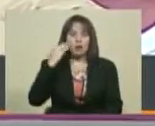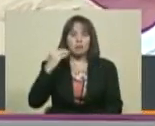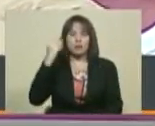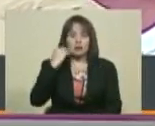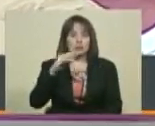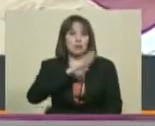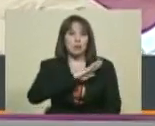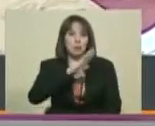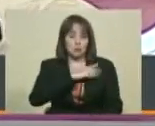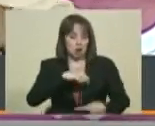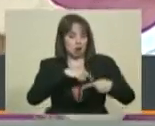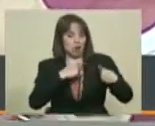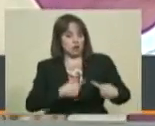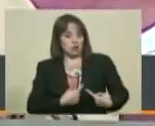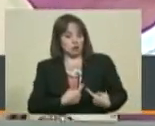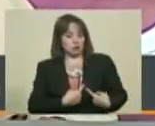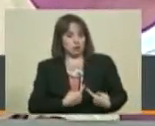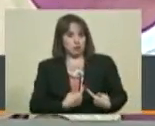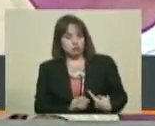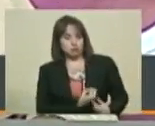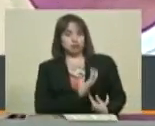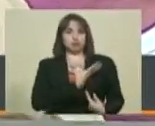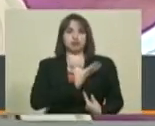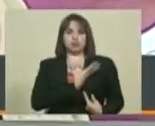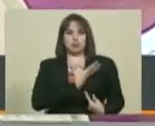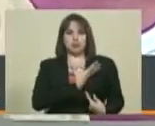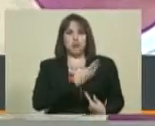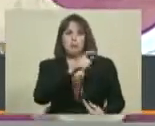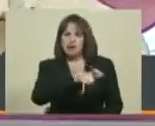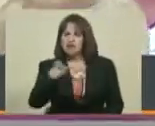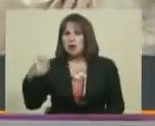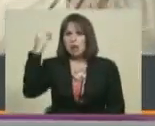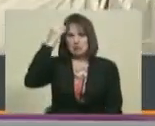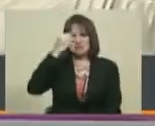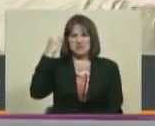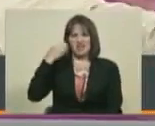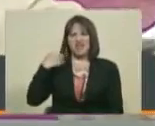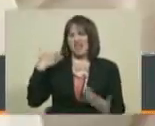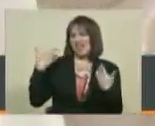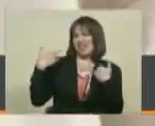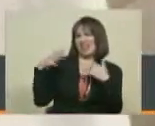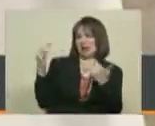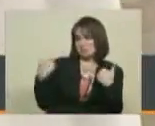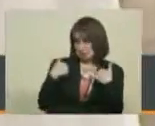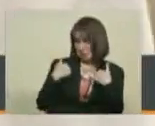todos los días, a veces compañeros que piensan, no, eso no es conmigo.